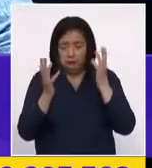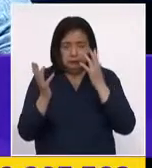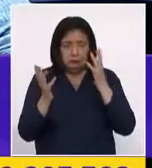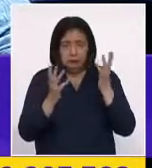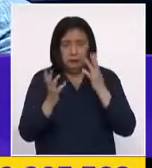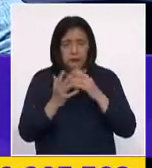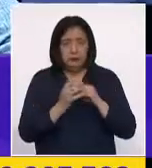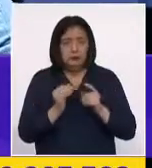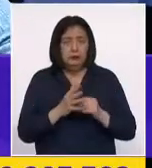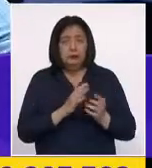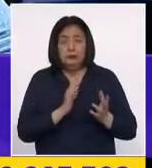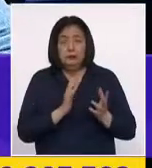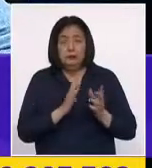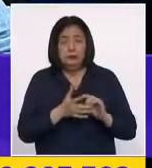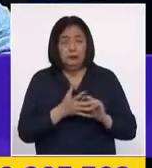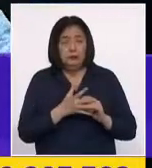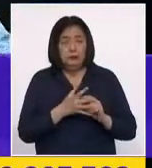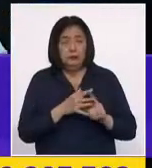ti.